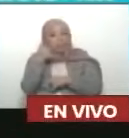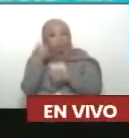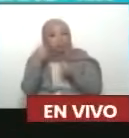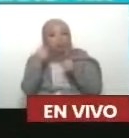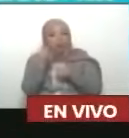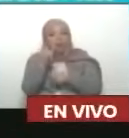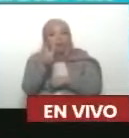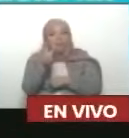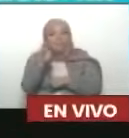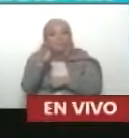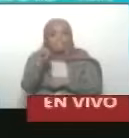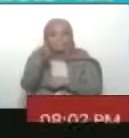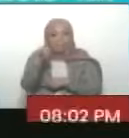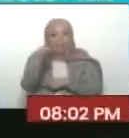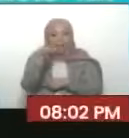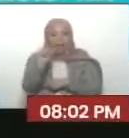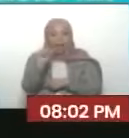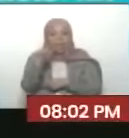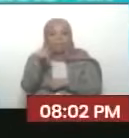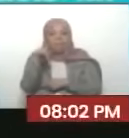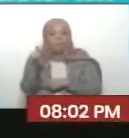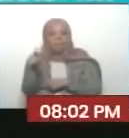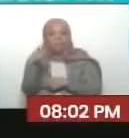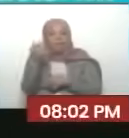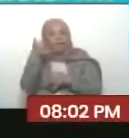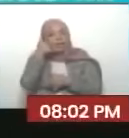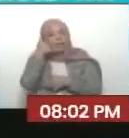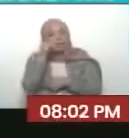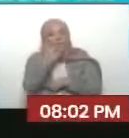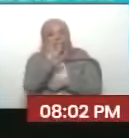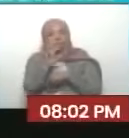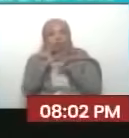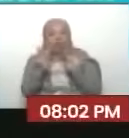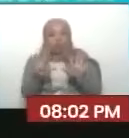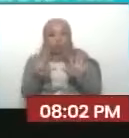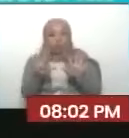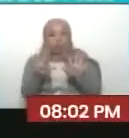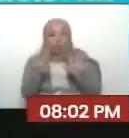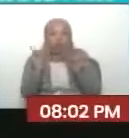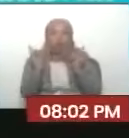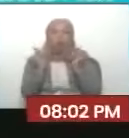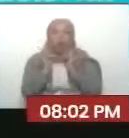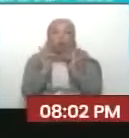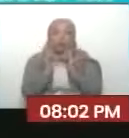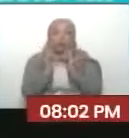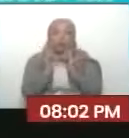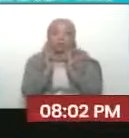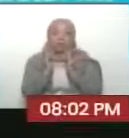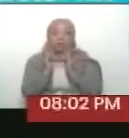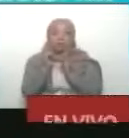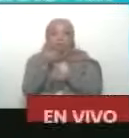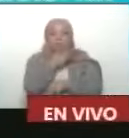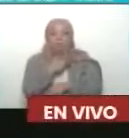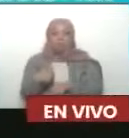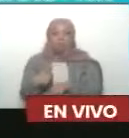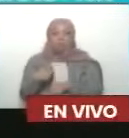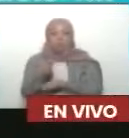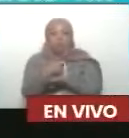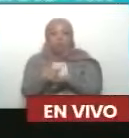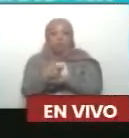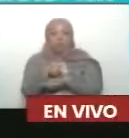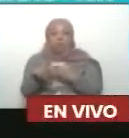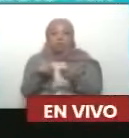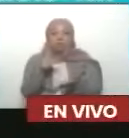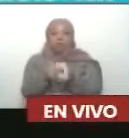Ven APP, y la línea 58 para establecer el contacto directo entre el presidente, el gobierno